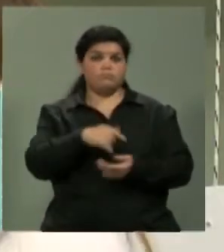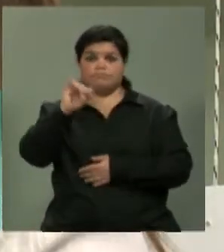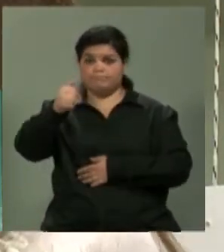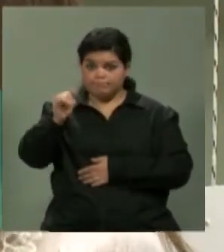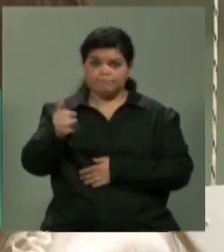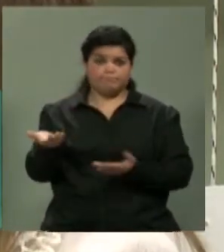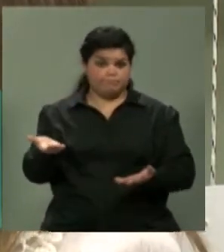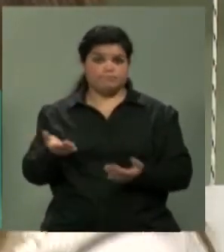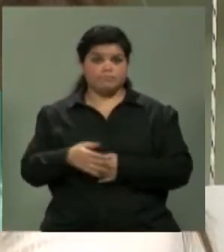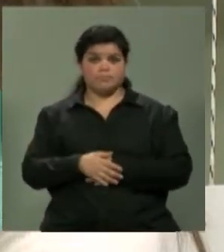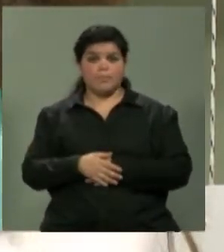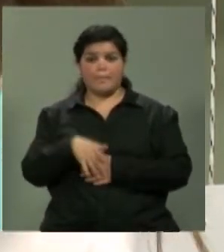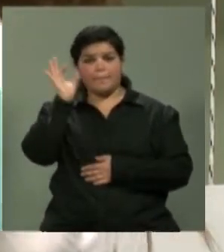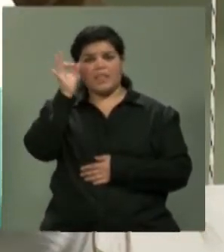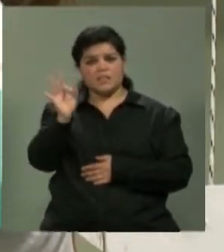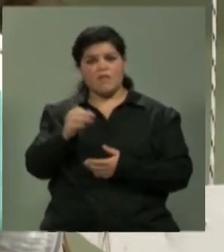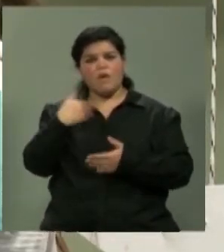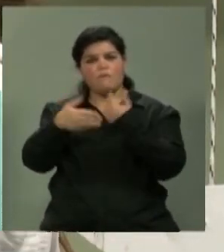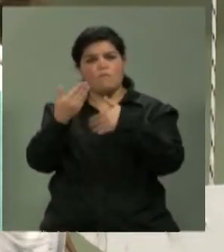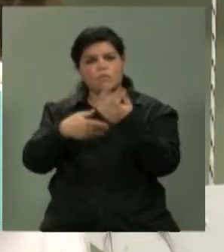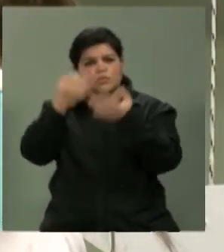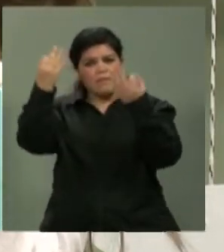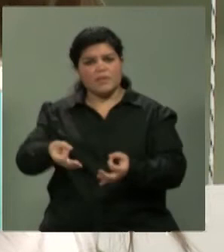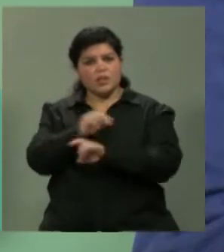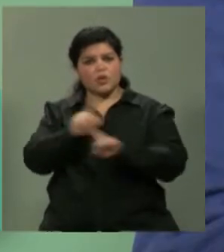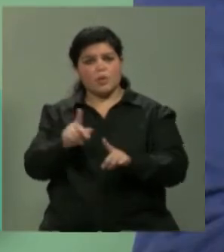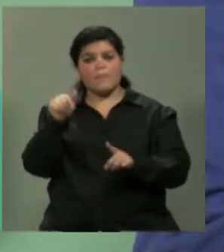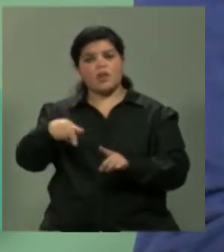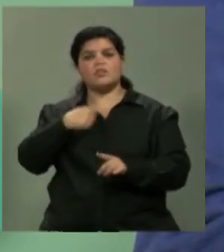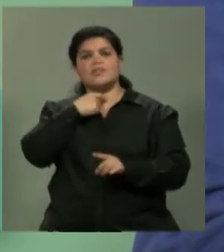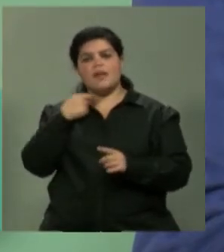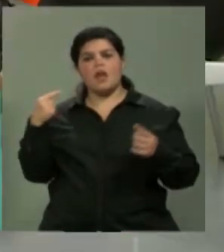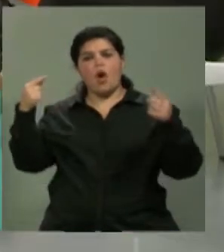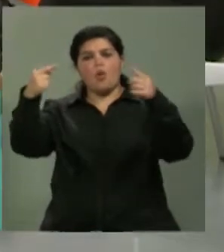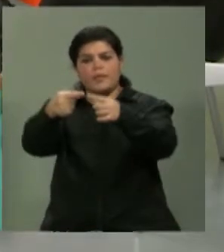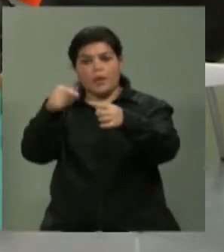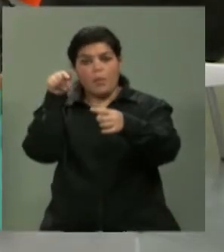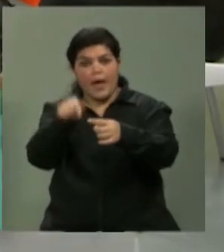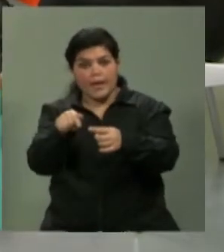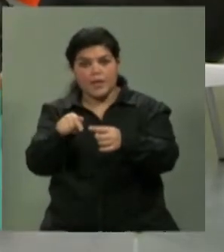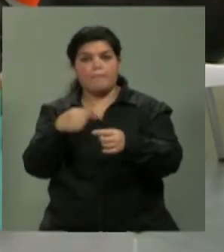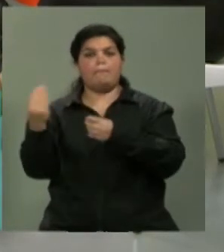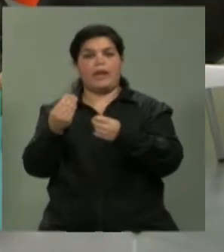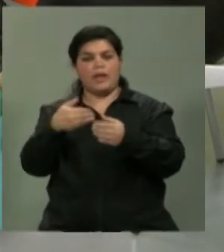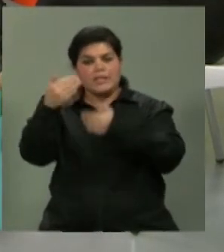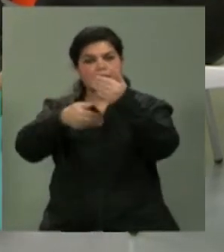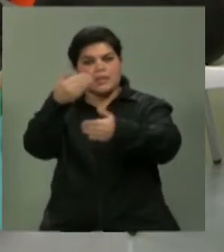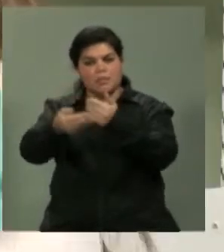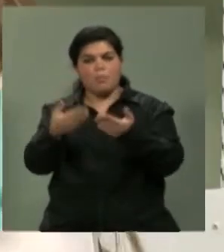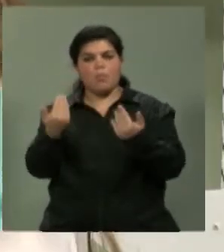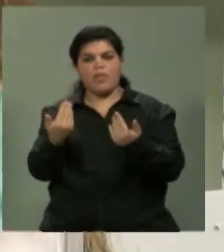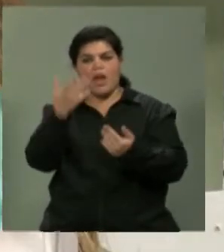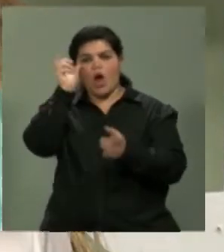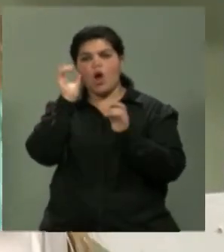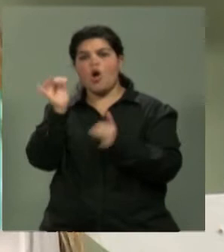que no está funcionando como corresponde, pero ese es el ideal, digamos, al que deberíamos llegar. Digo, a un sistema que permita reinsertar a ese chico. Porque